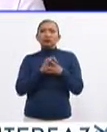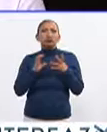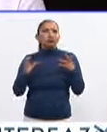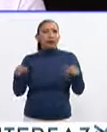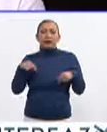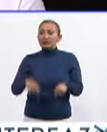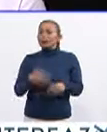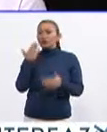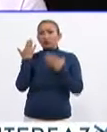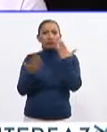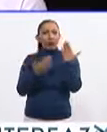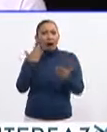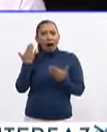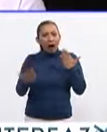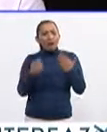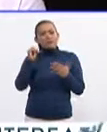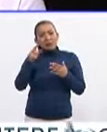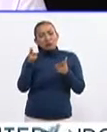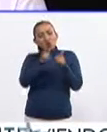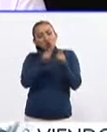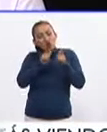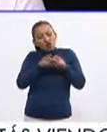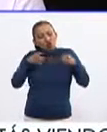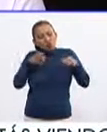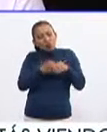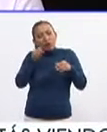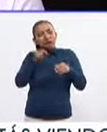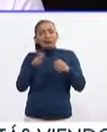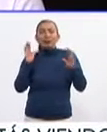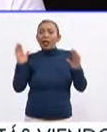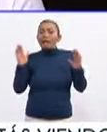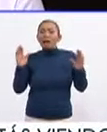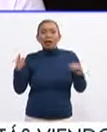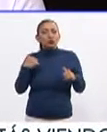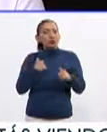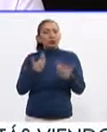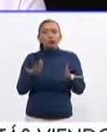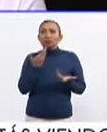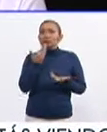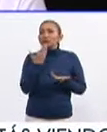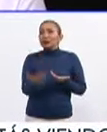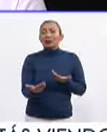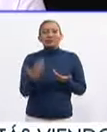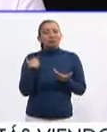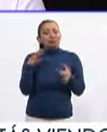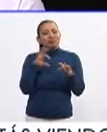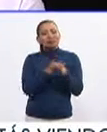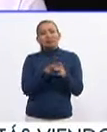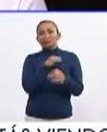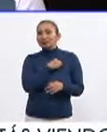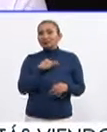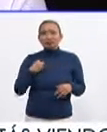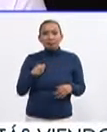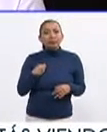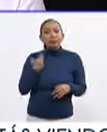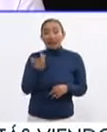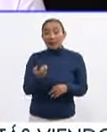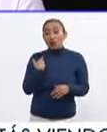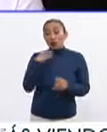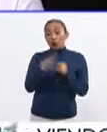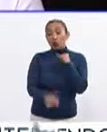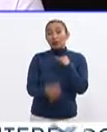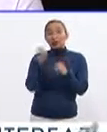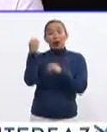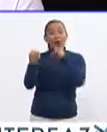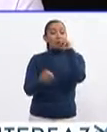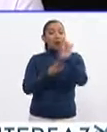enorme estar aquí, formar parte de este elenco, de este grupo maravilloso del que tengo el privilegio de formar parte. Y esta es nuestra